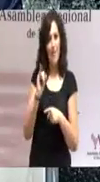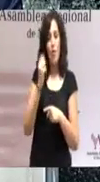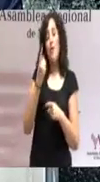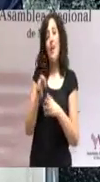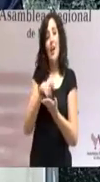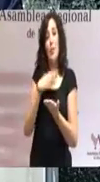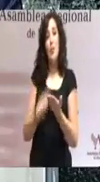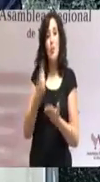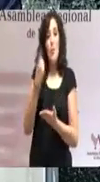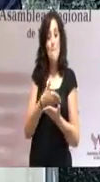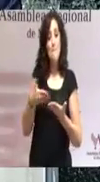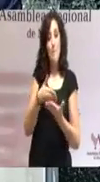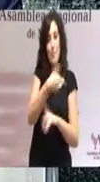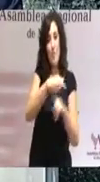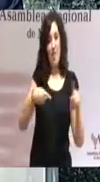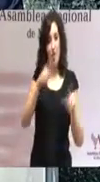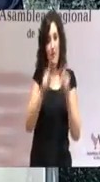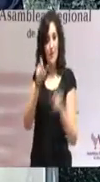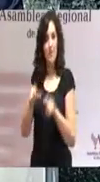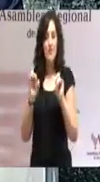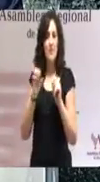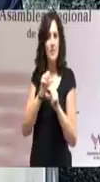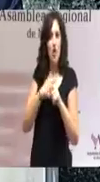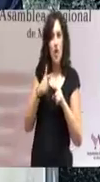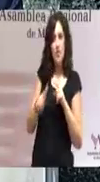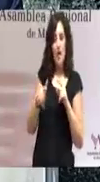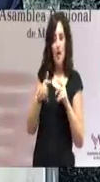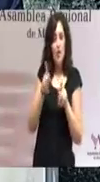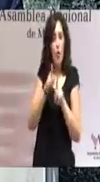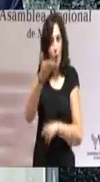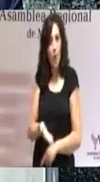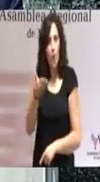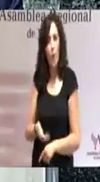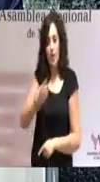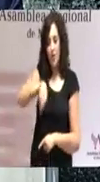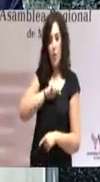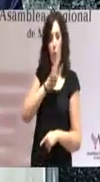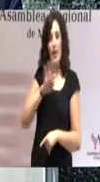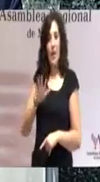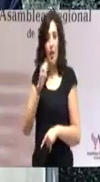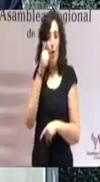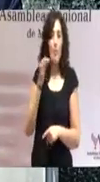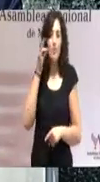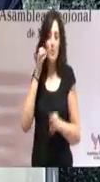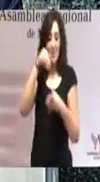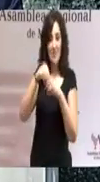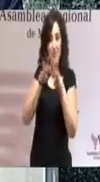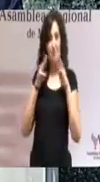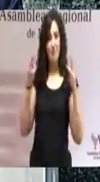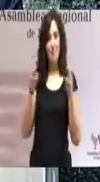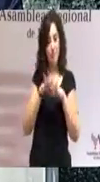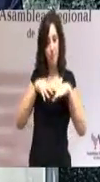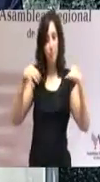potencial tremendo y que espera grandes cosas de nosotros, de los 45 hombres y mujeres que conformamos este Parlamento, del Gobierno que